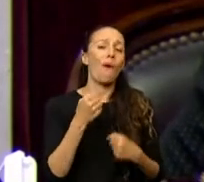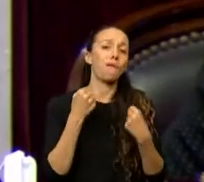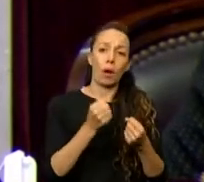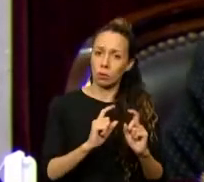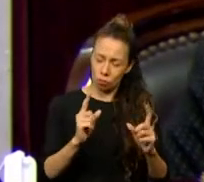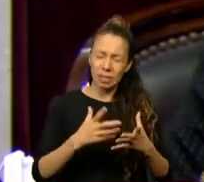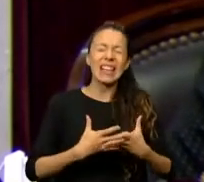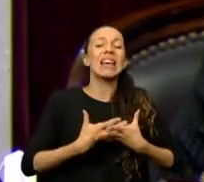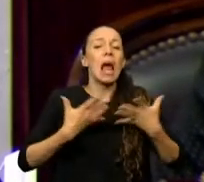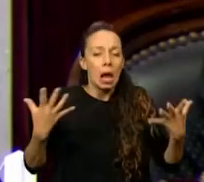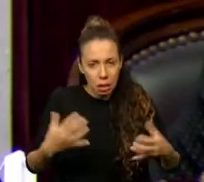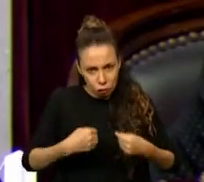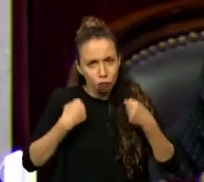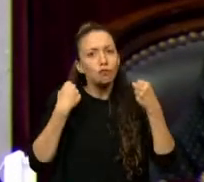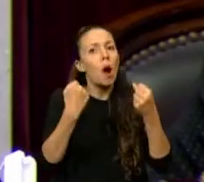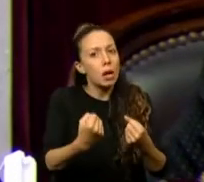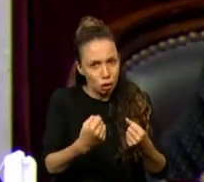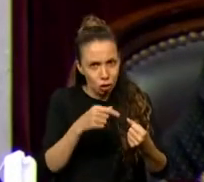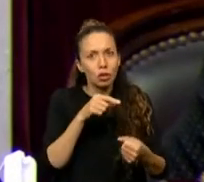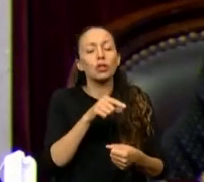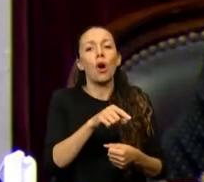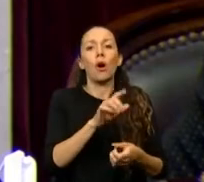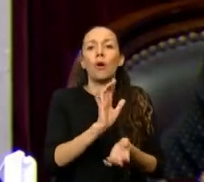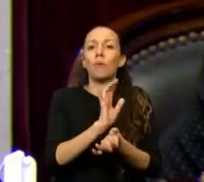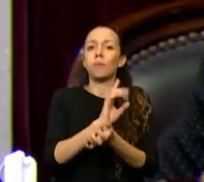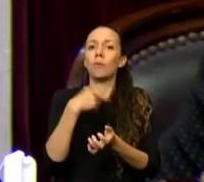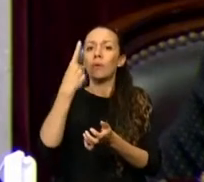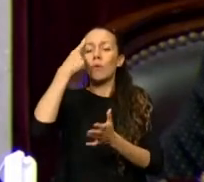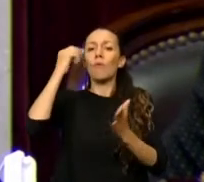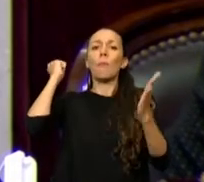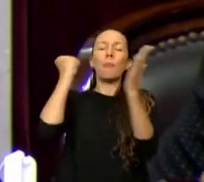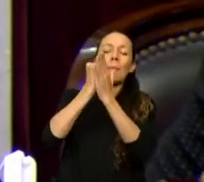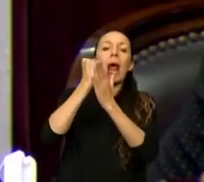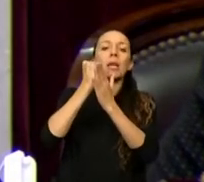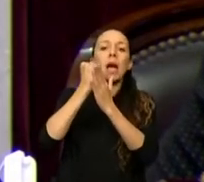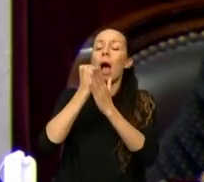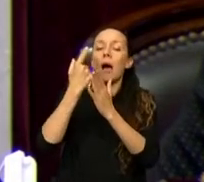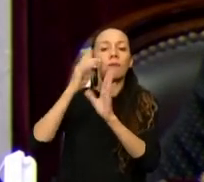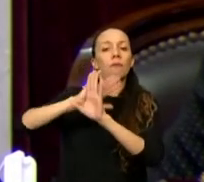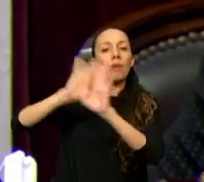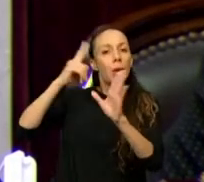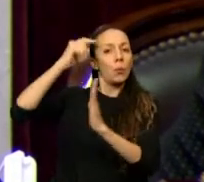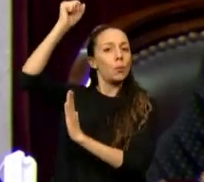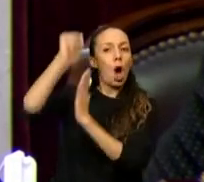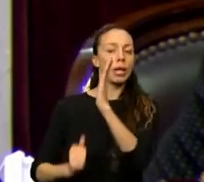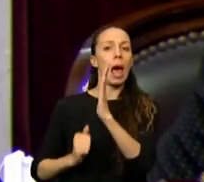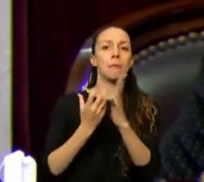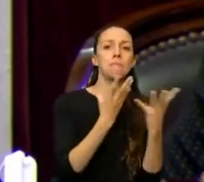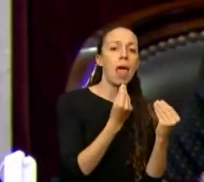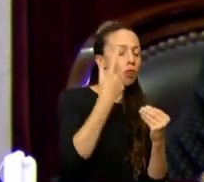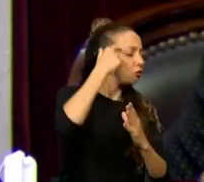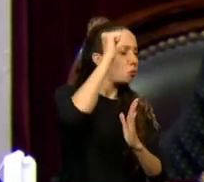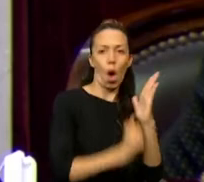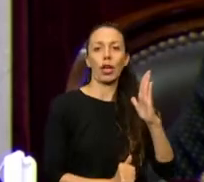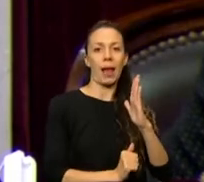palabras significan un gran esfuerzo, abandonar prejuicios y miedos. Y repito lo que dije, en